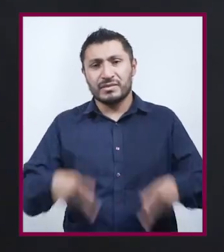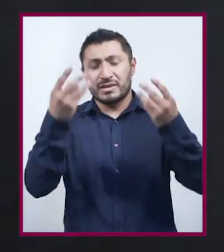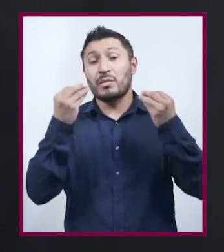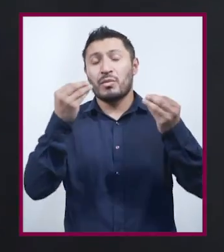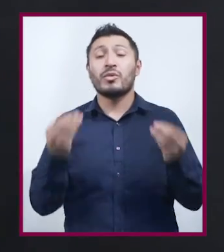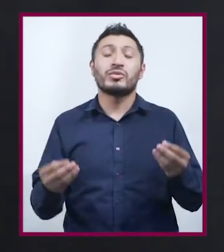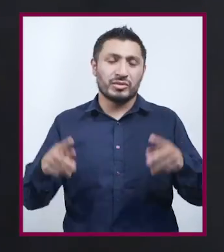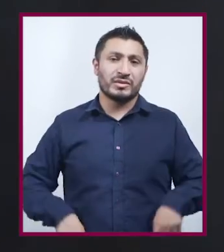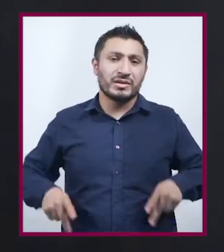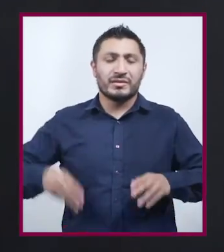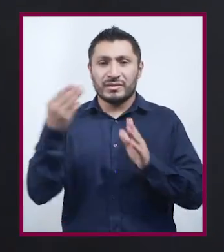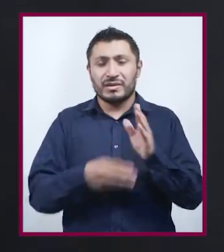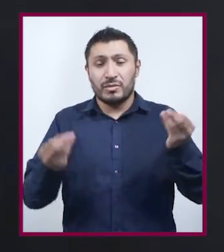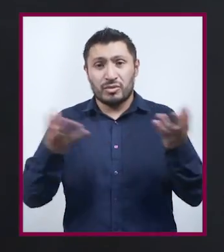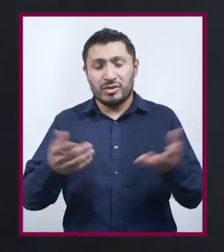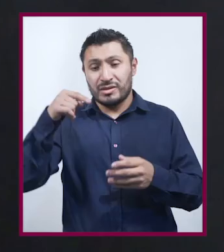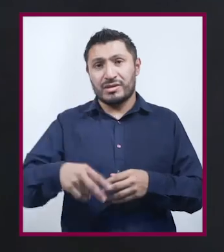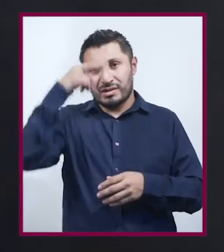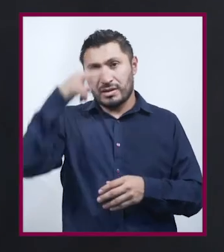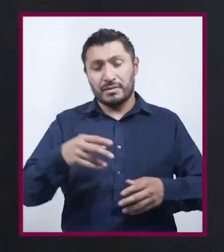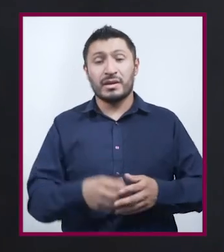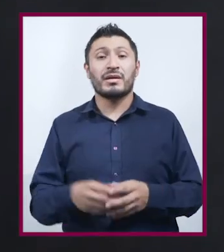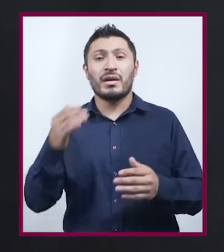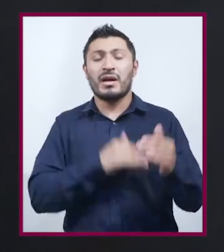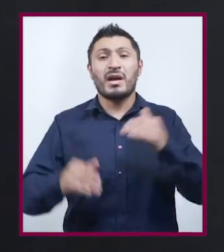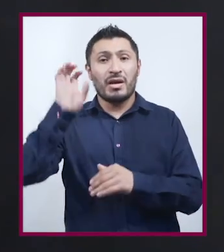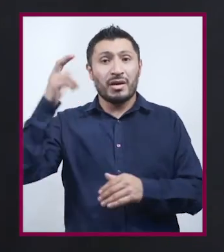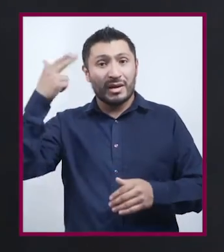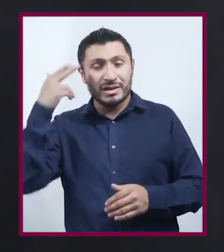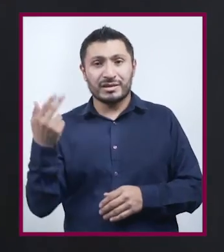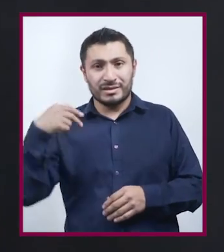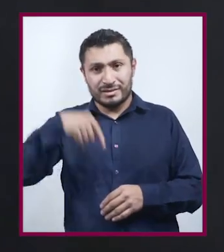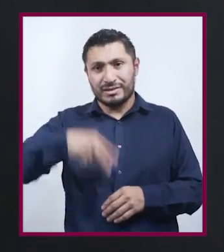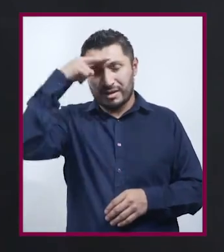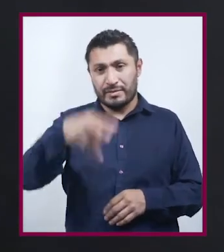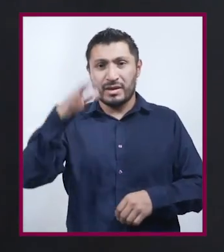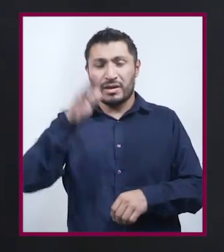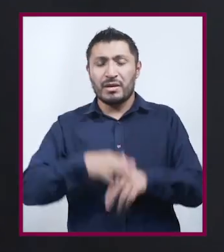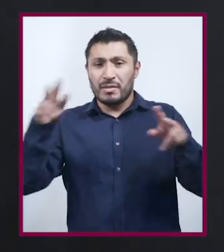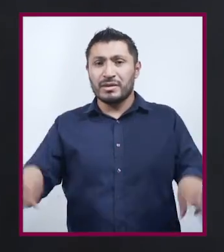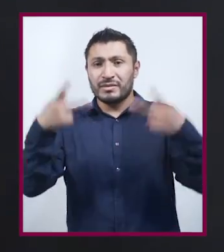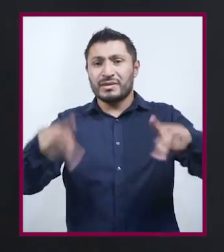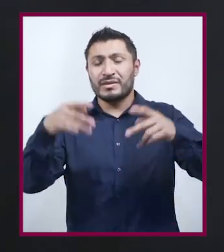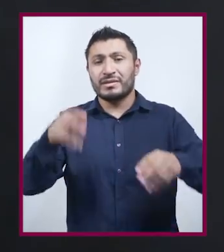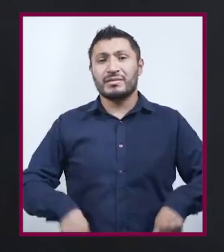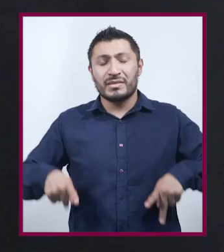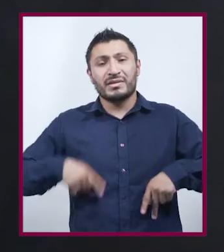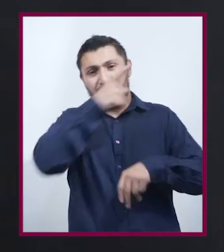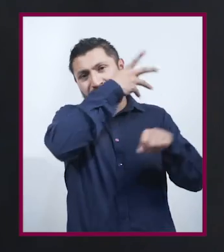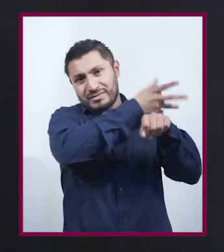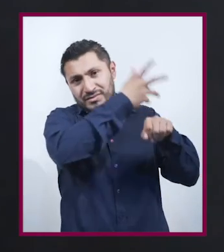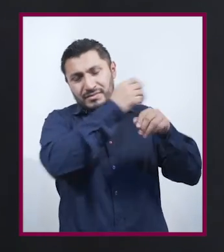mezclilla, gran parte de ellos hechos en nuestro territorio mexicano. Por arriba de China, nuestro país es el principal proveedor de jeans a